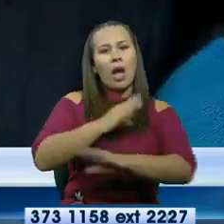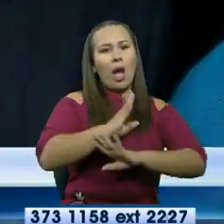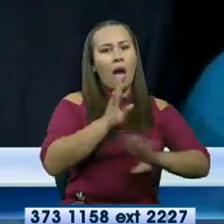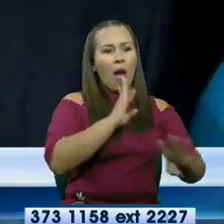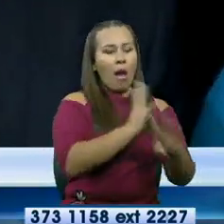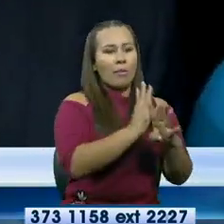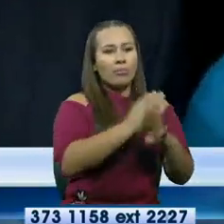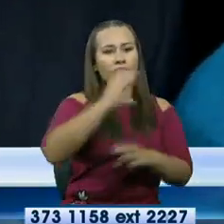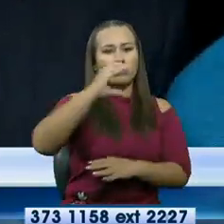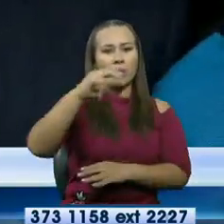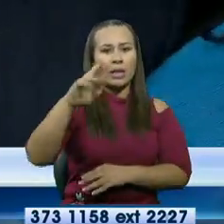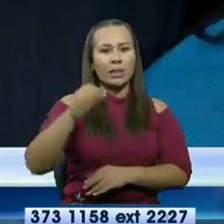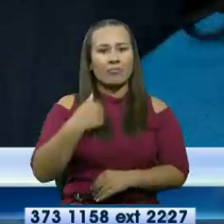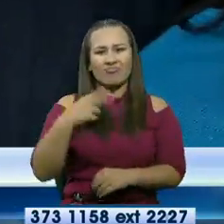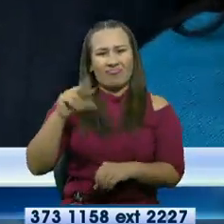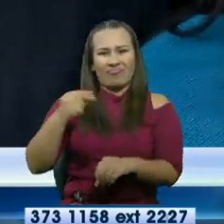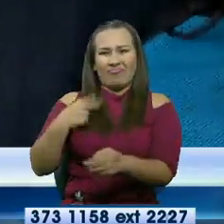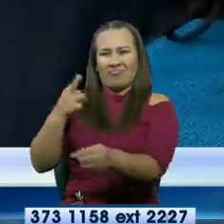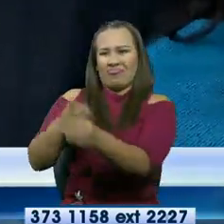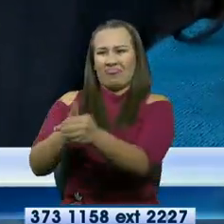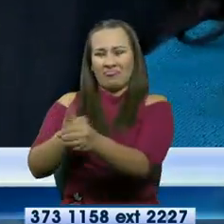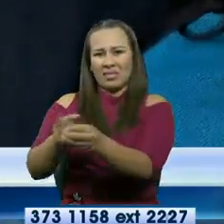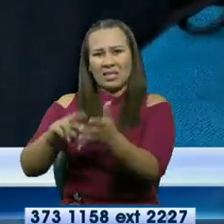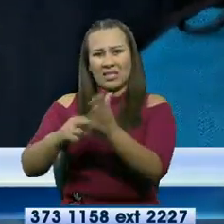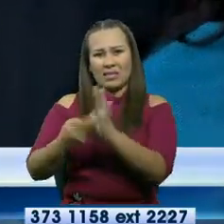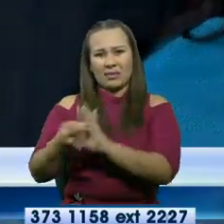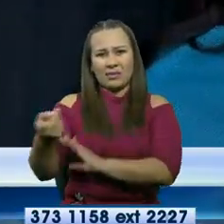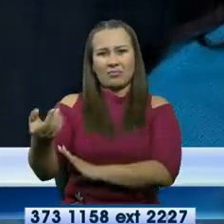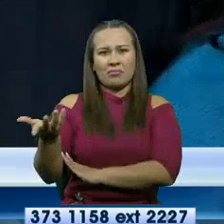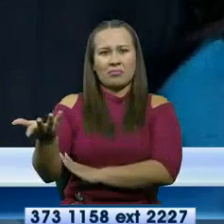nuestra presencia no vamos a avalar